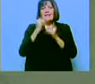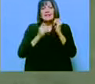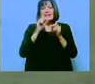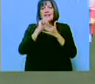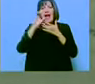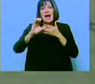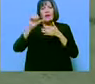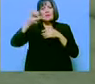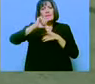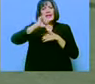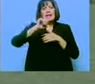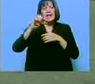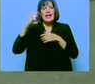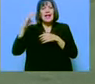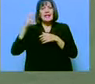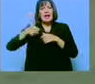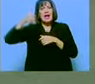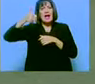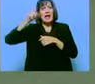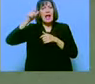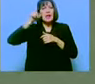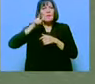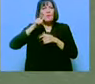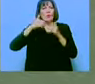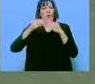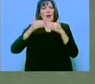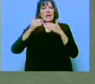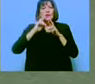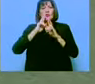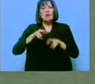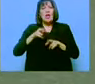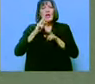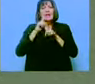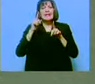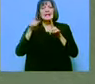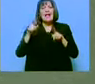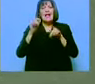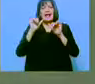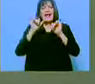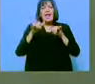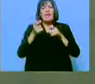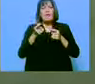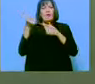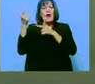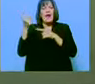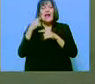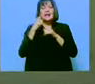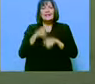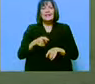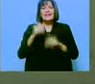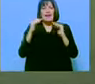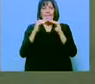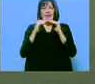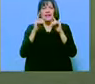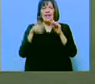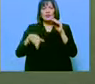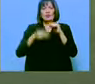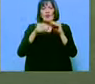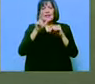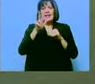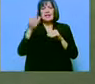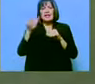San Carlos pierde y Cartaginés le gana a Limón por cualquier resultado, estarán quedando fuera. Si empatan, suman